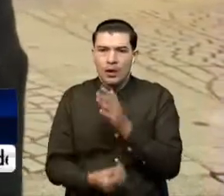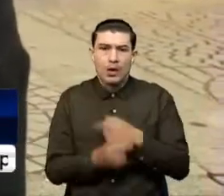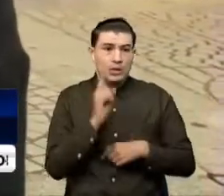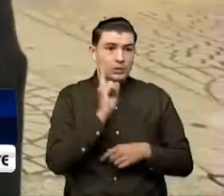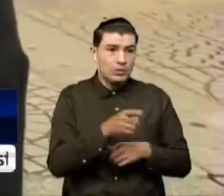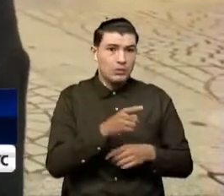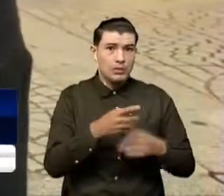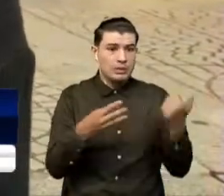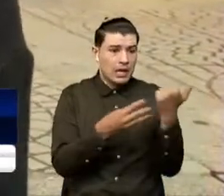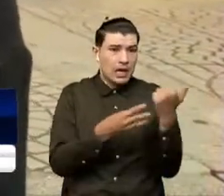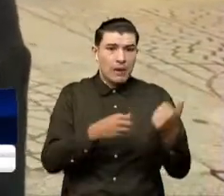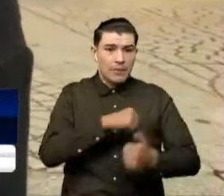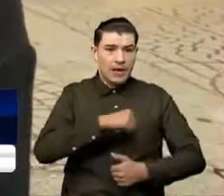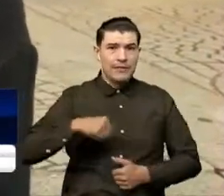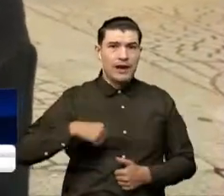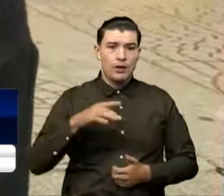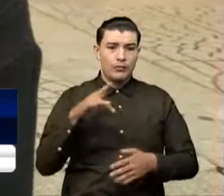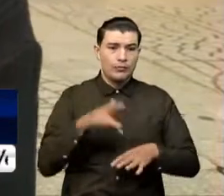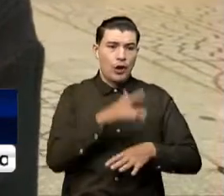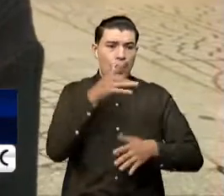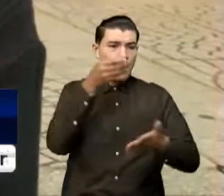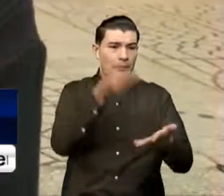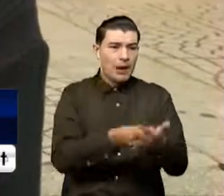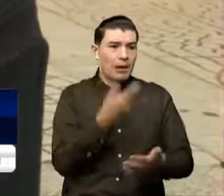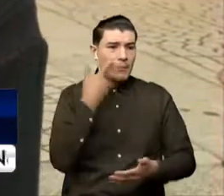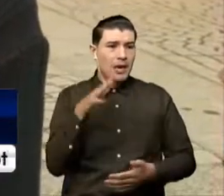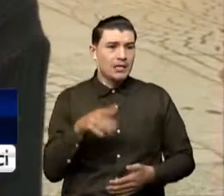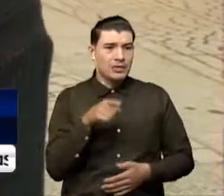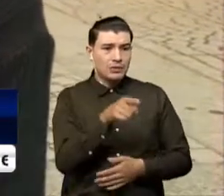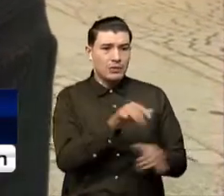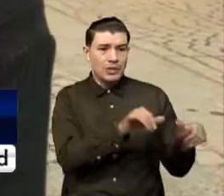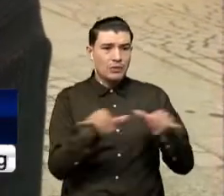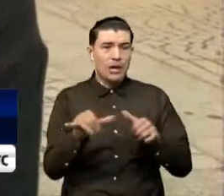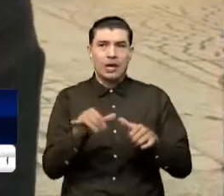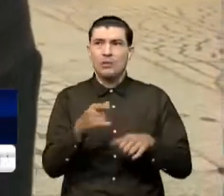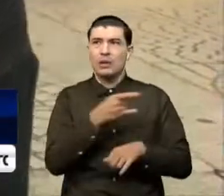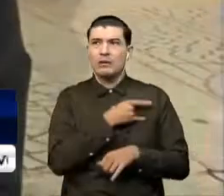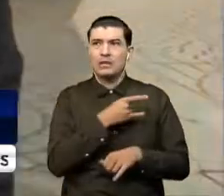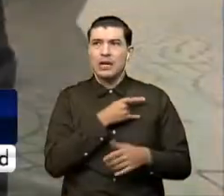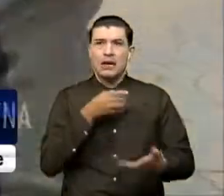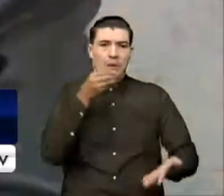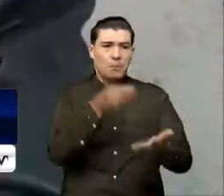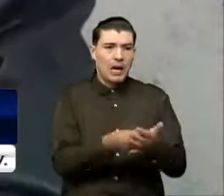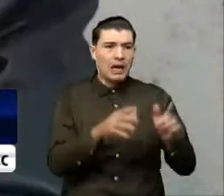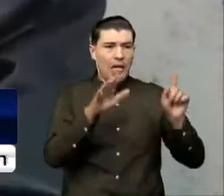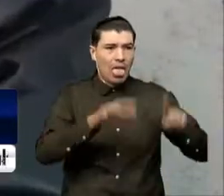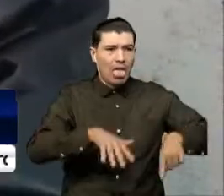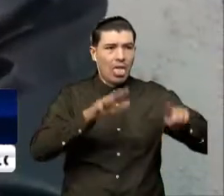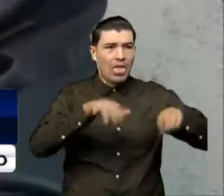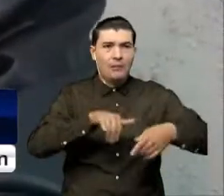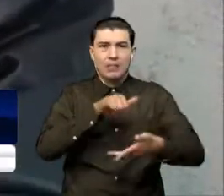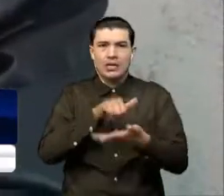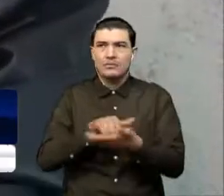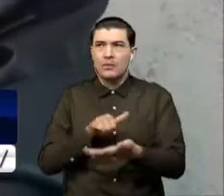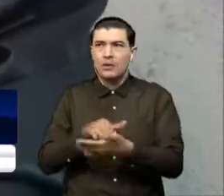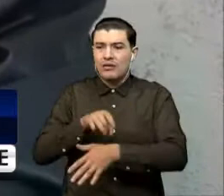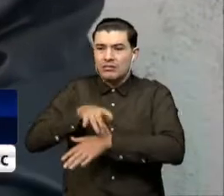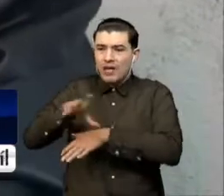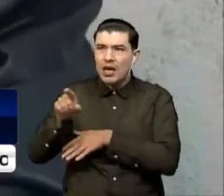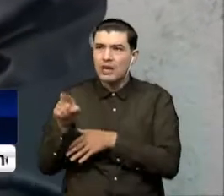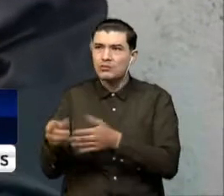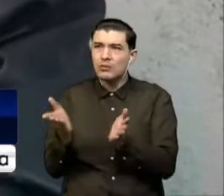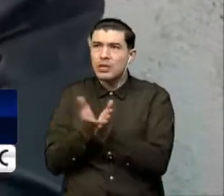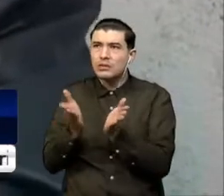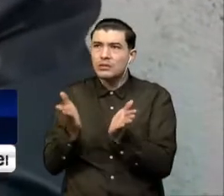tocaría pagar y se volvería con una universidad se tocaría pagar semestres terminaría dejando el estudio